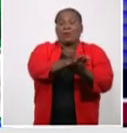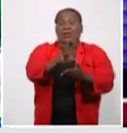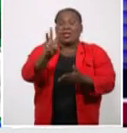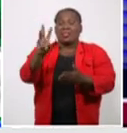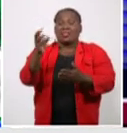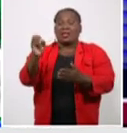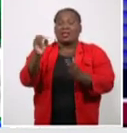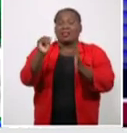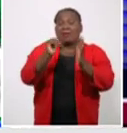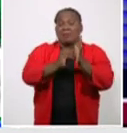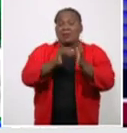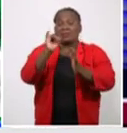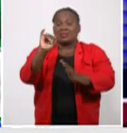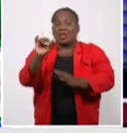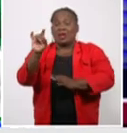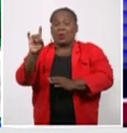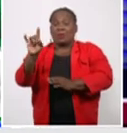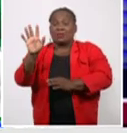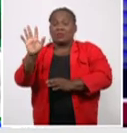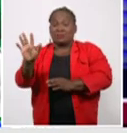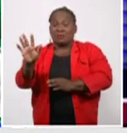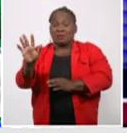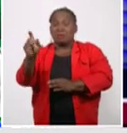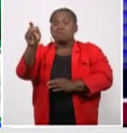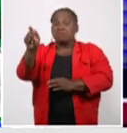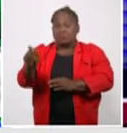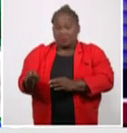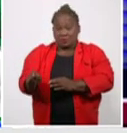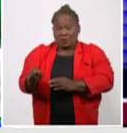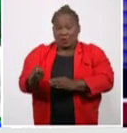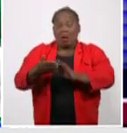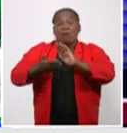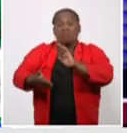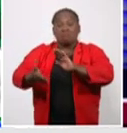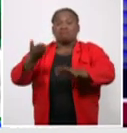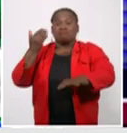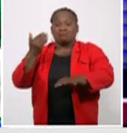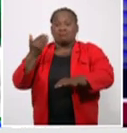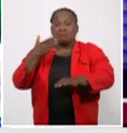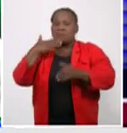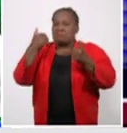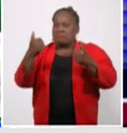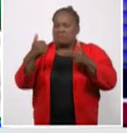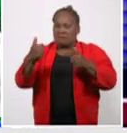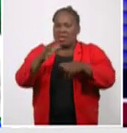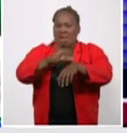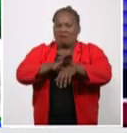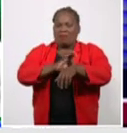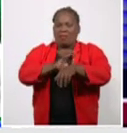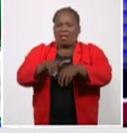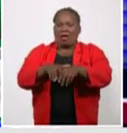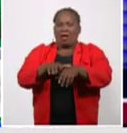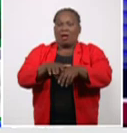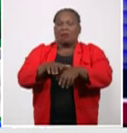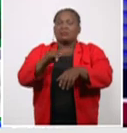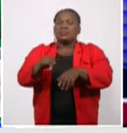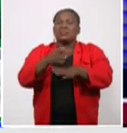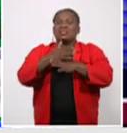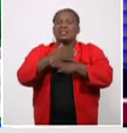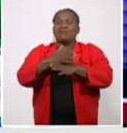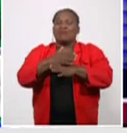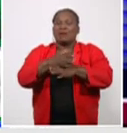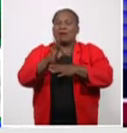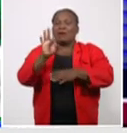30.695 personas que se han recuperado de la enfermedad en nuestro país. Estamos hablando el